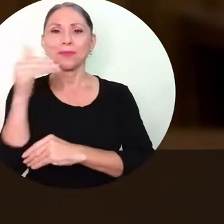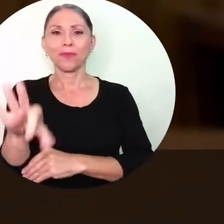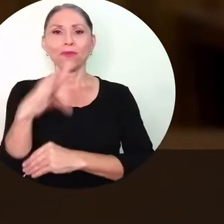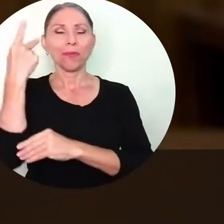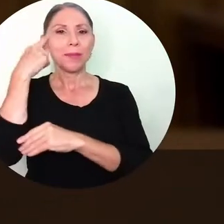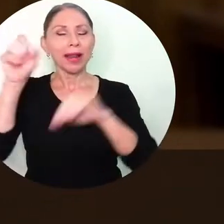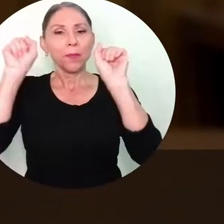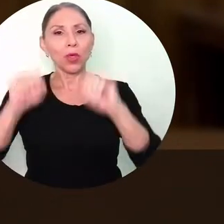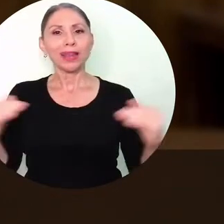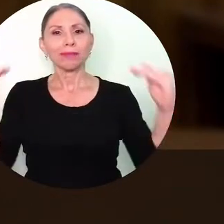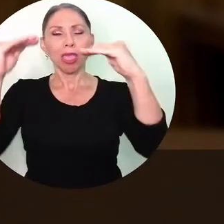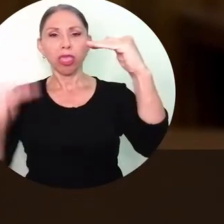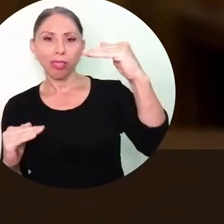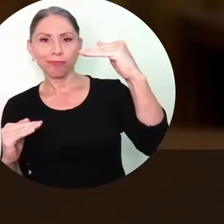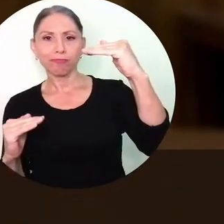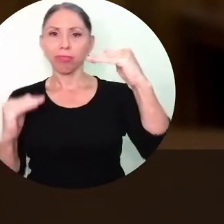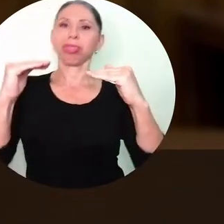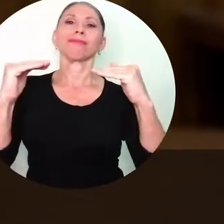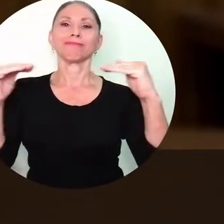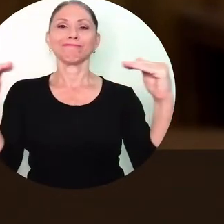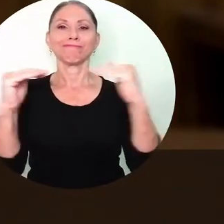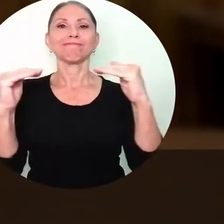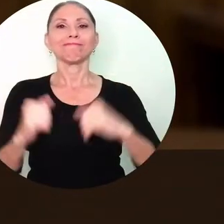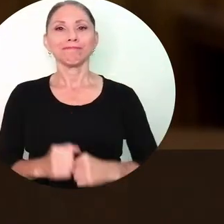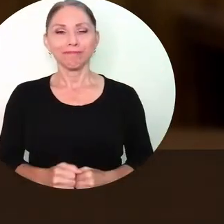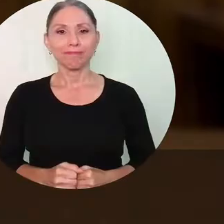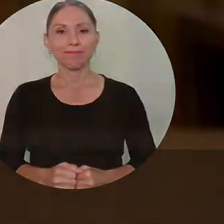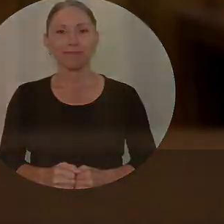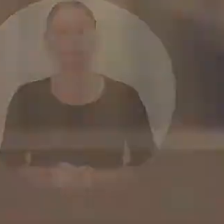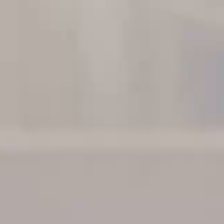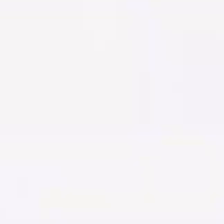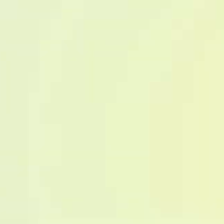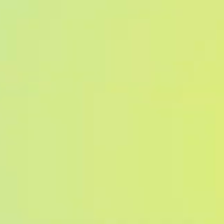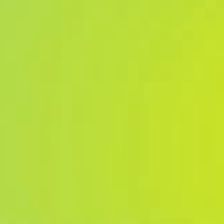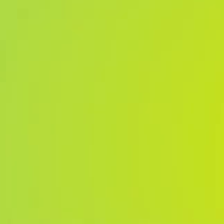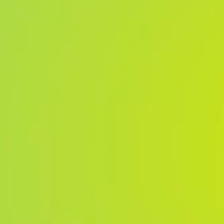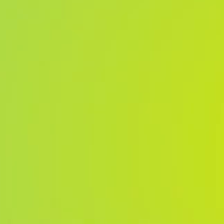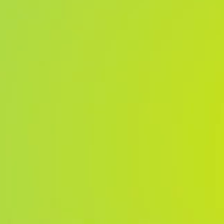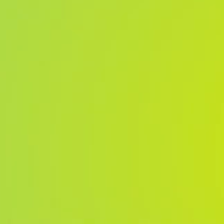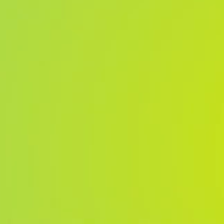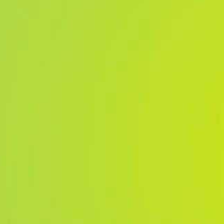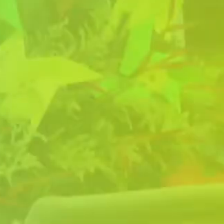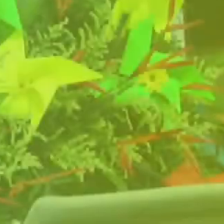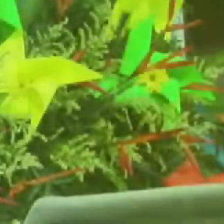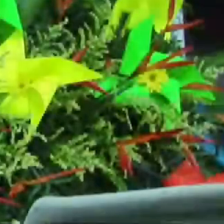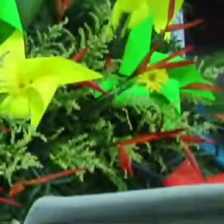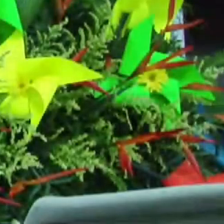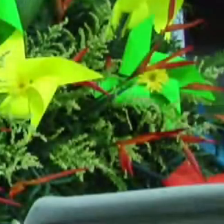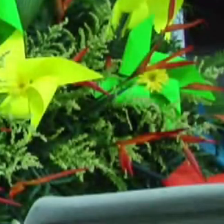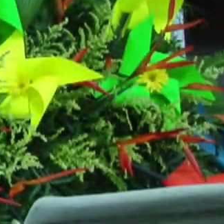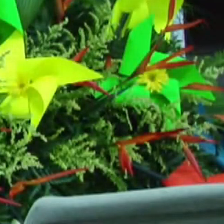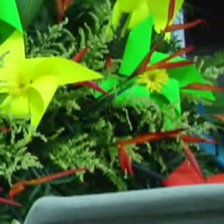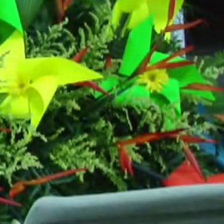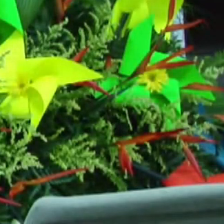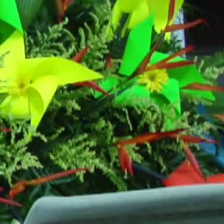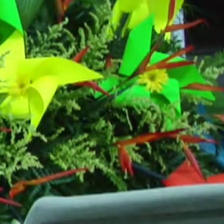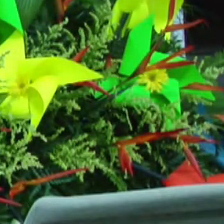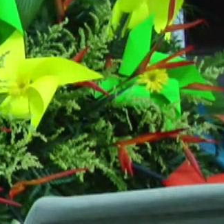la mejor manera de poder erradicar todas esas brechas. Muchas gracias. Doña Silvia,